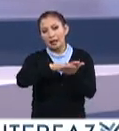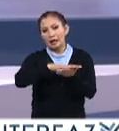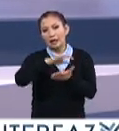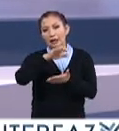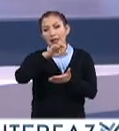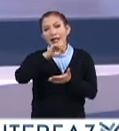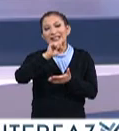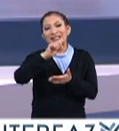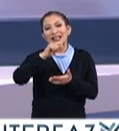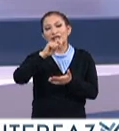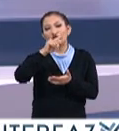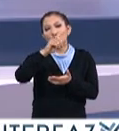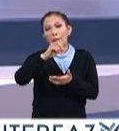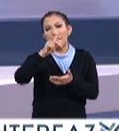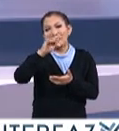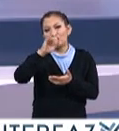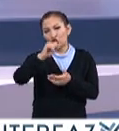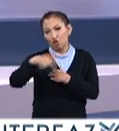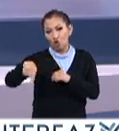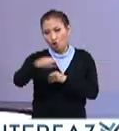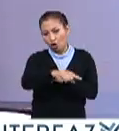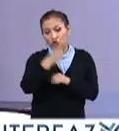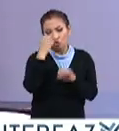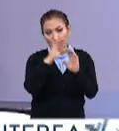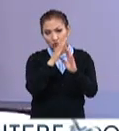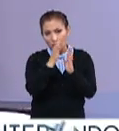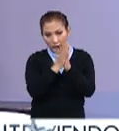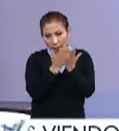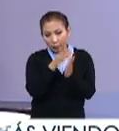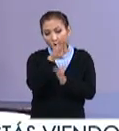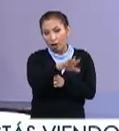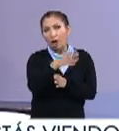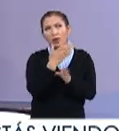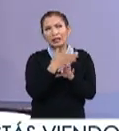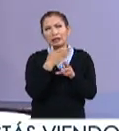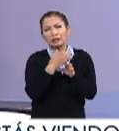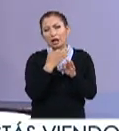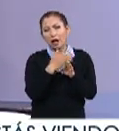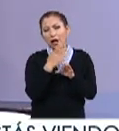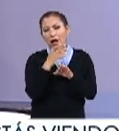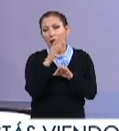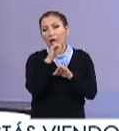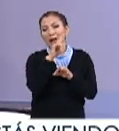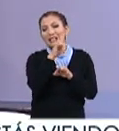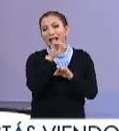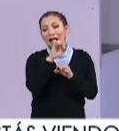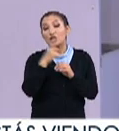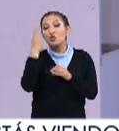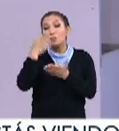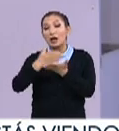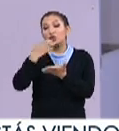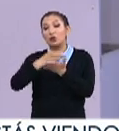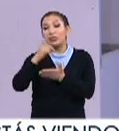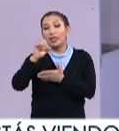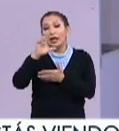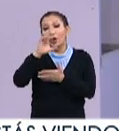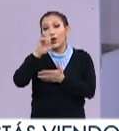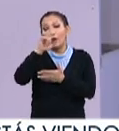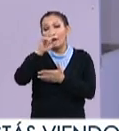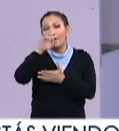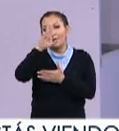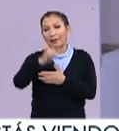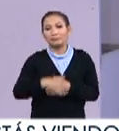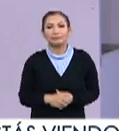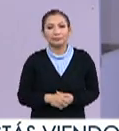Sexto Piso. ¿Se encuentran toda su obra Son, hasta donde sé, La Labranza Arcaica y Un Vaso de Cólera.